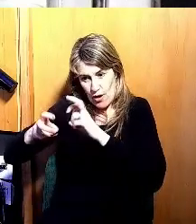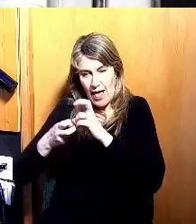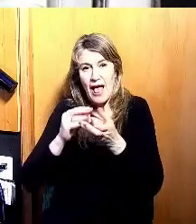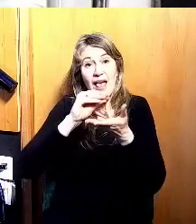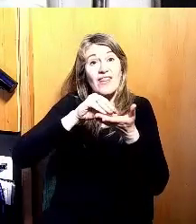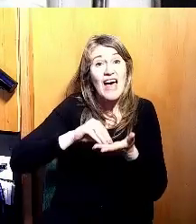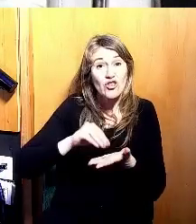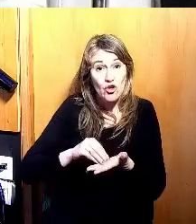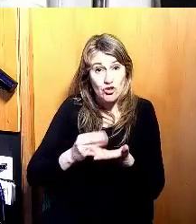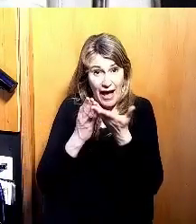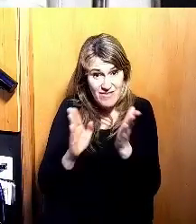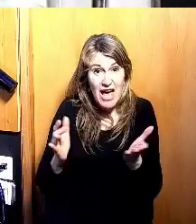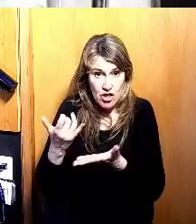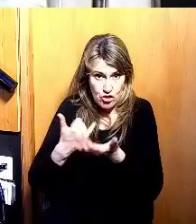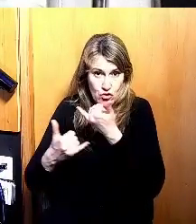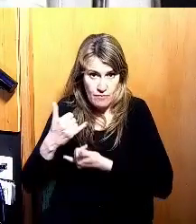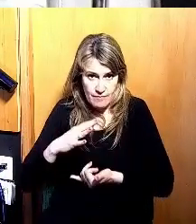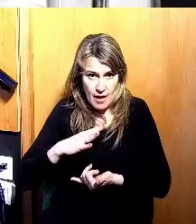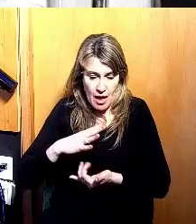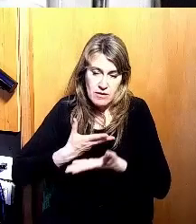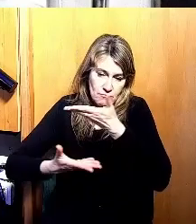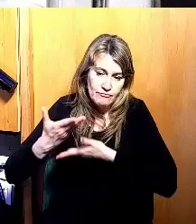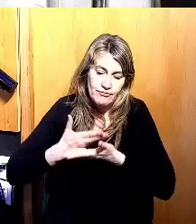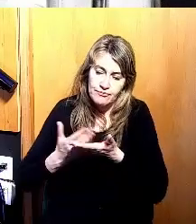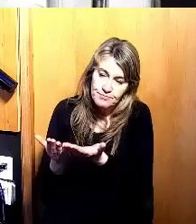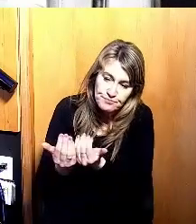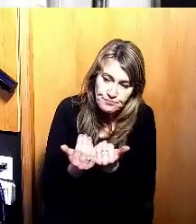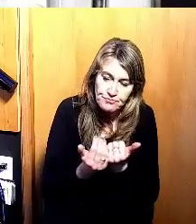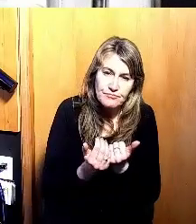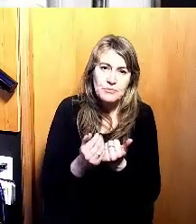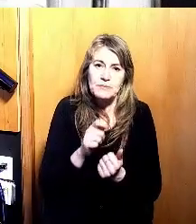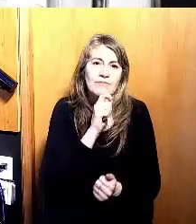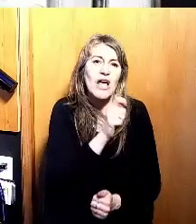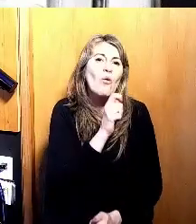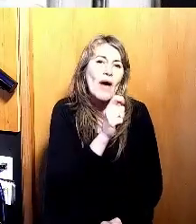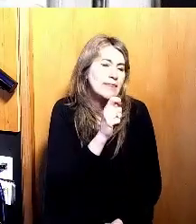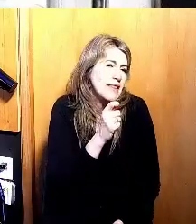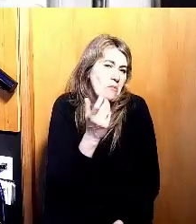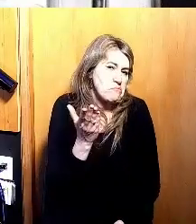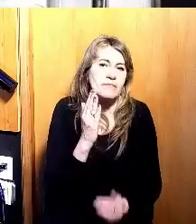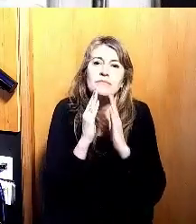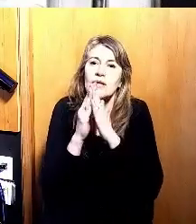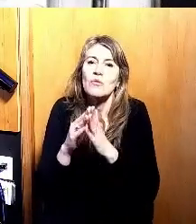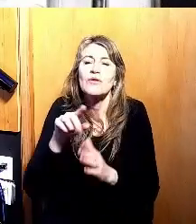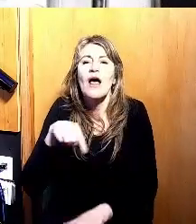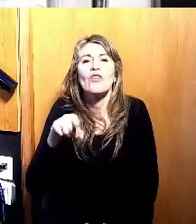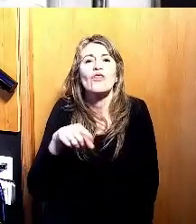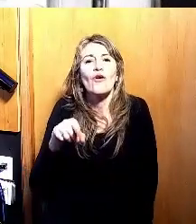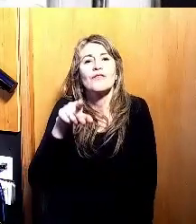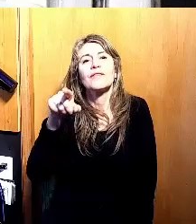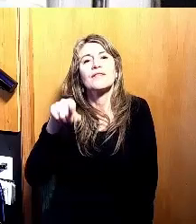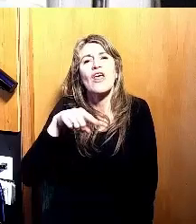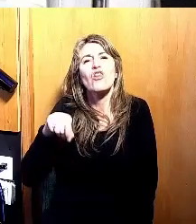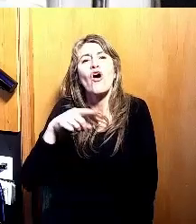levantamos esa información desde Dónde Reciclo. Y nos pasaban muchas encuestas que le preguntábamos a personas dónde creían ellos que estaban